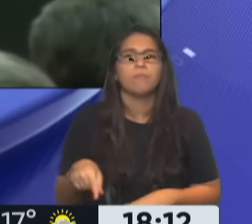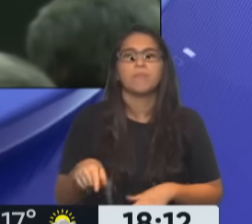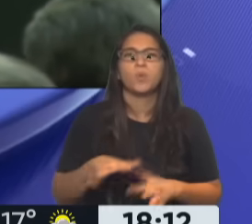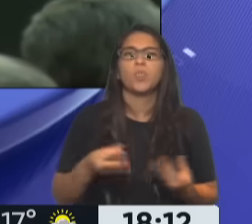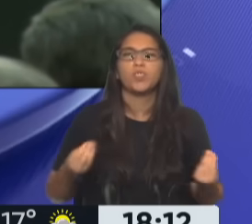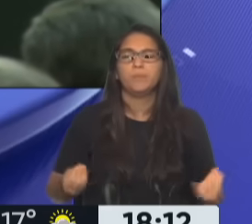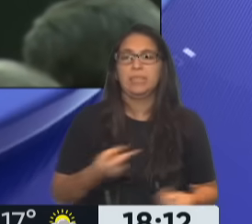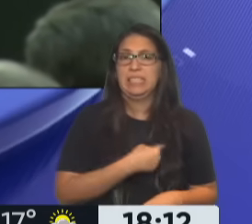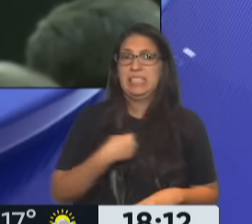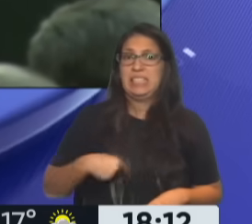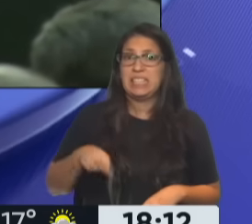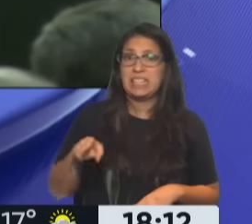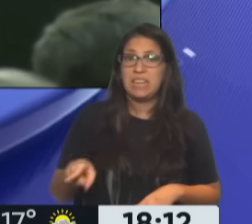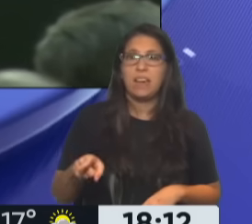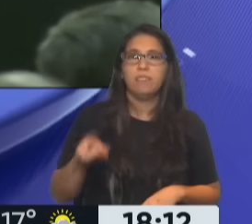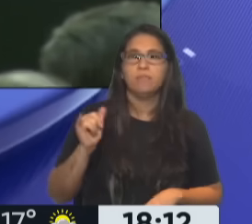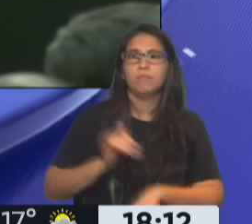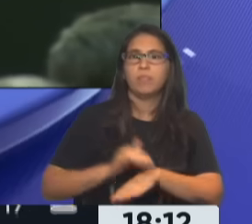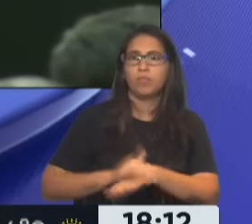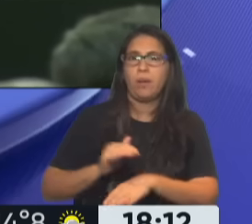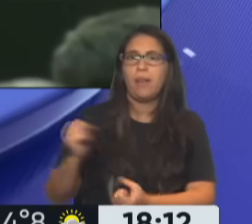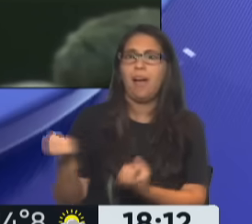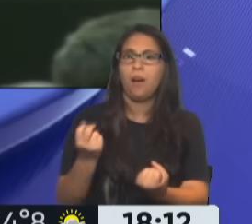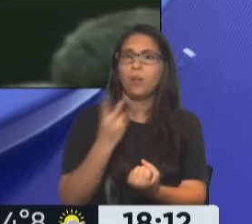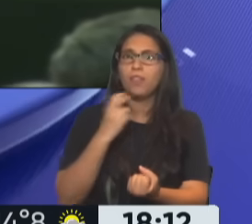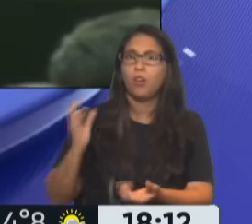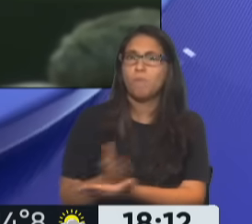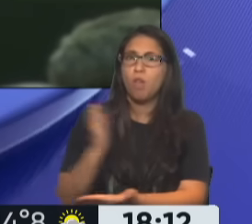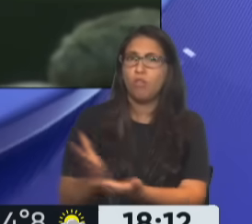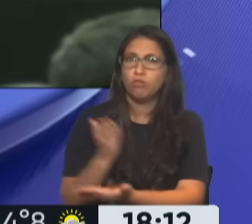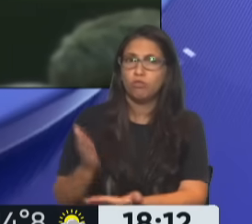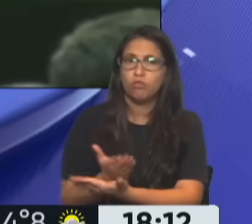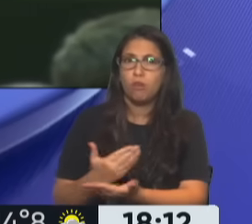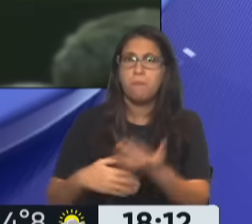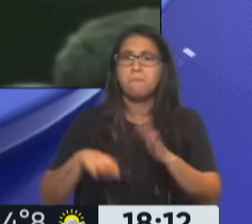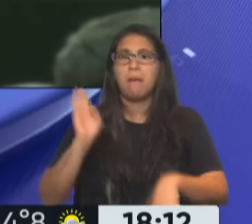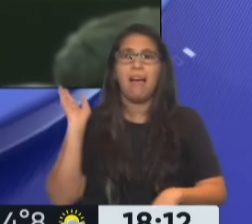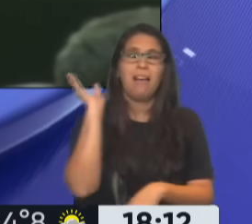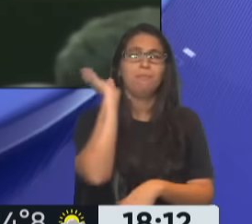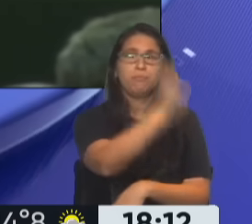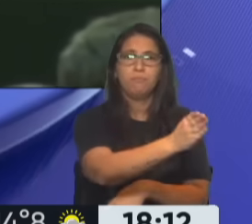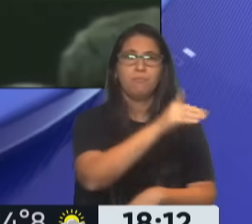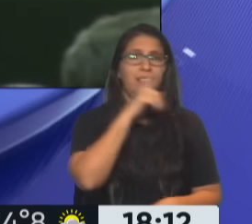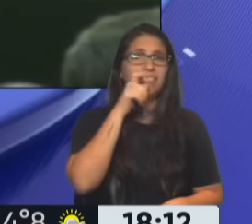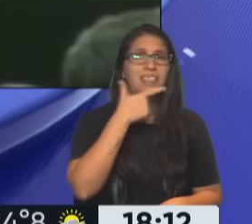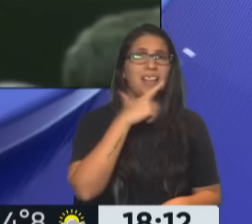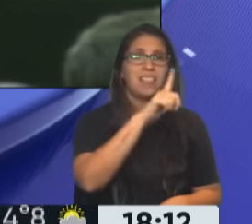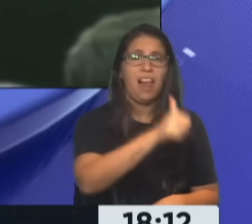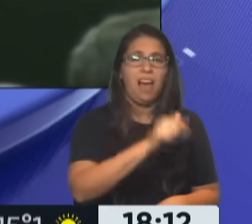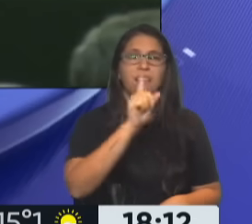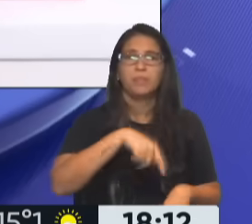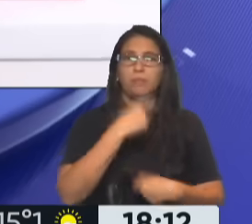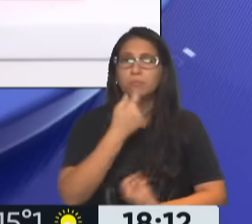China, además de ser quien produce la mayor cantidad de vehículos eléctricos, superó incluso a Tesla el año pasado en la exportación de